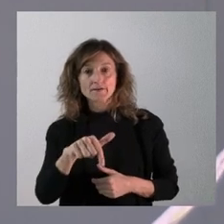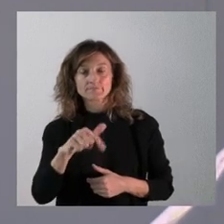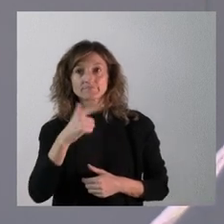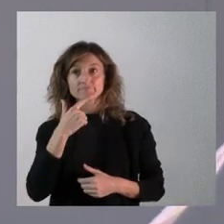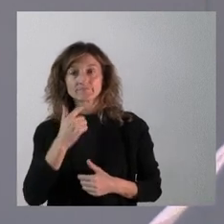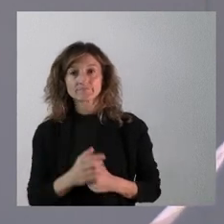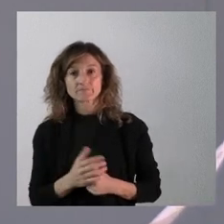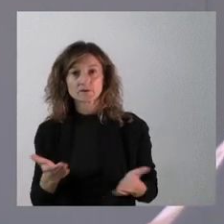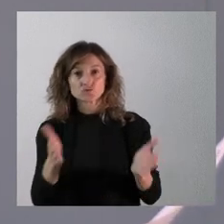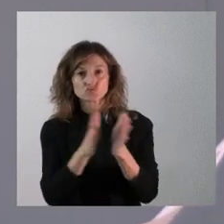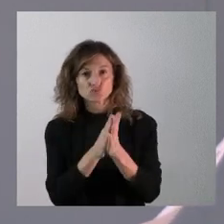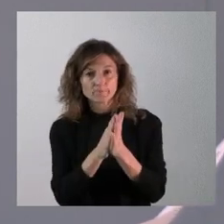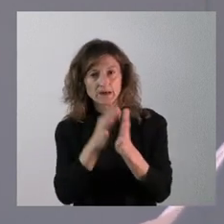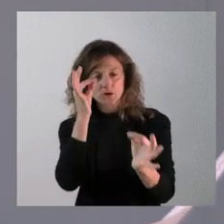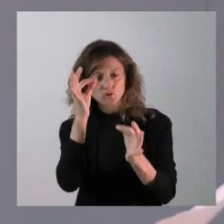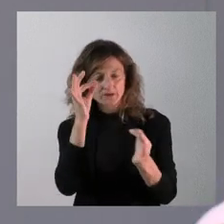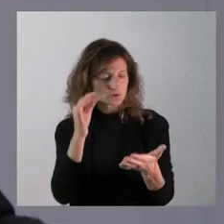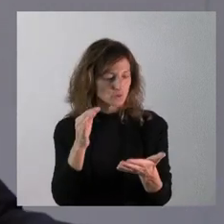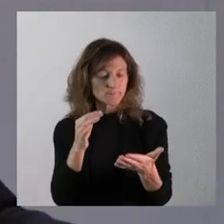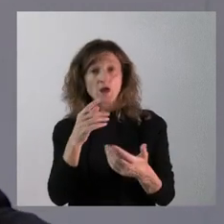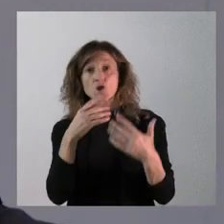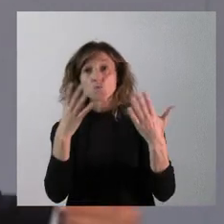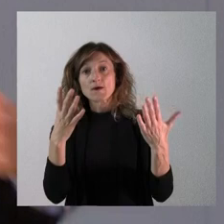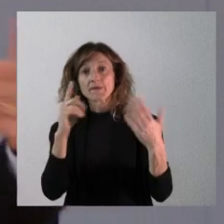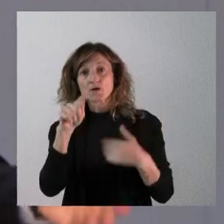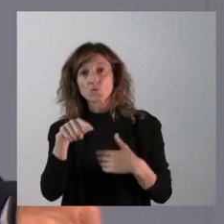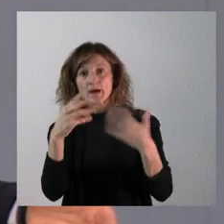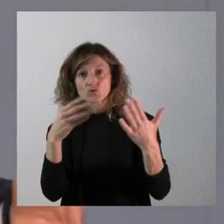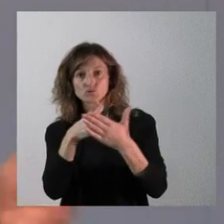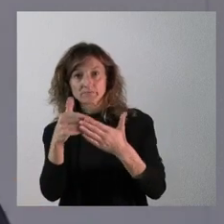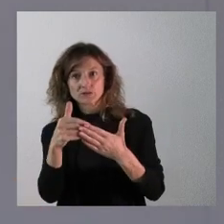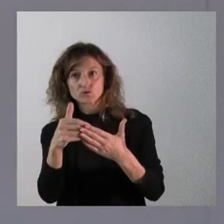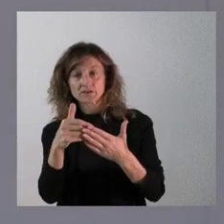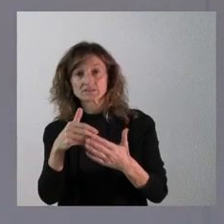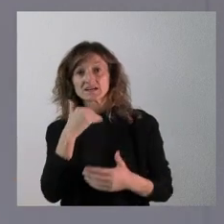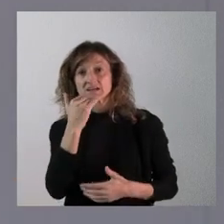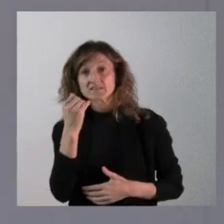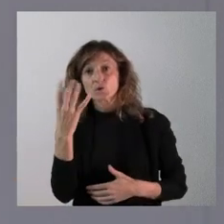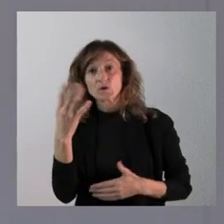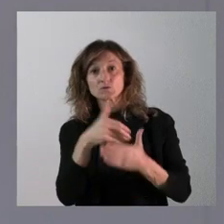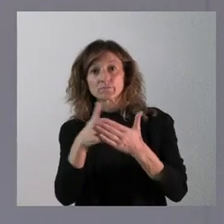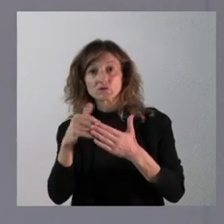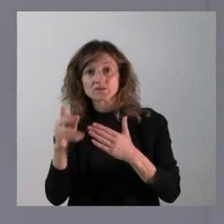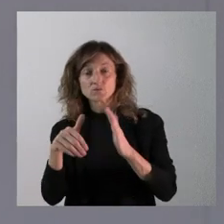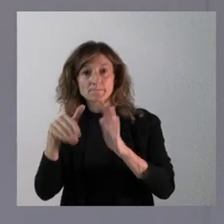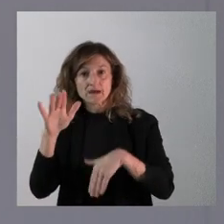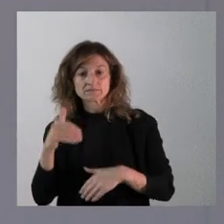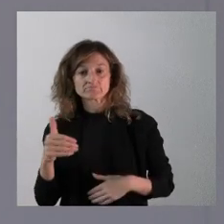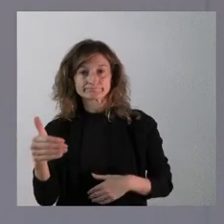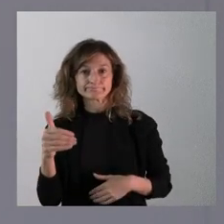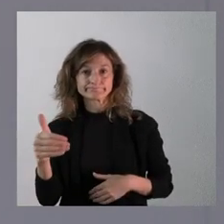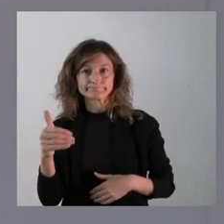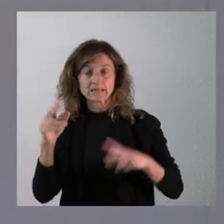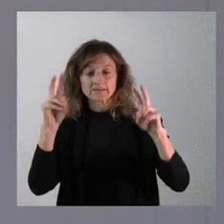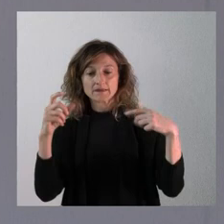en concreto 9,8 millones y algo más de 4 millones de euros traeremos muy Próximamente en